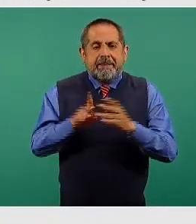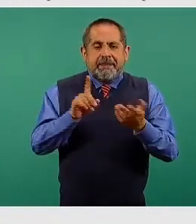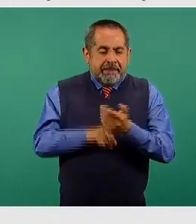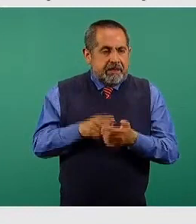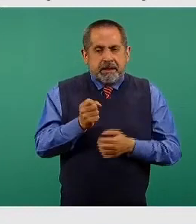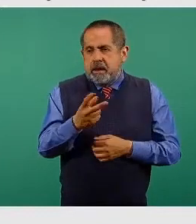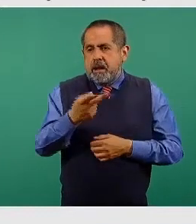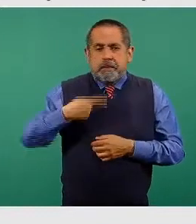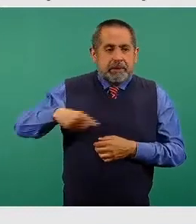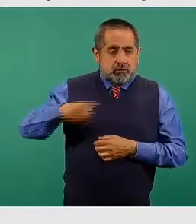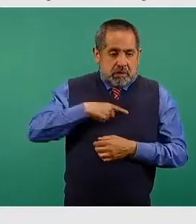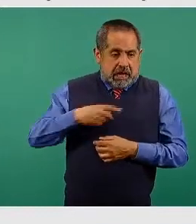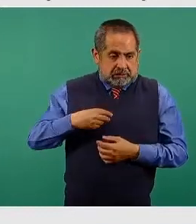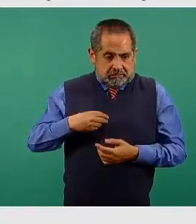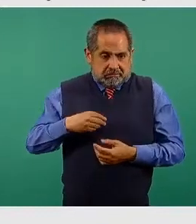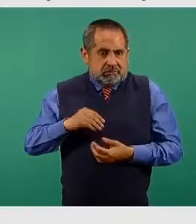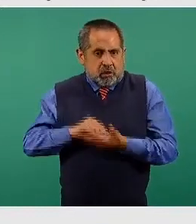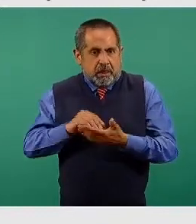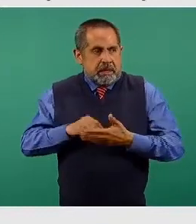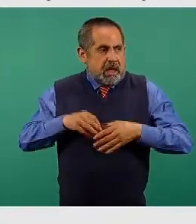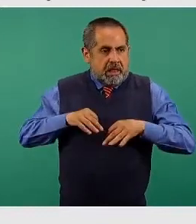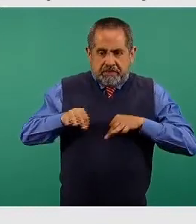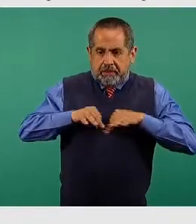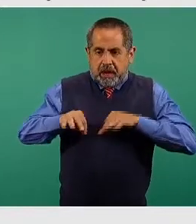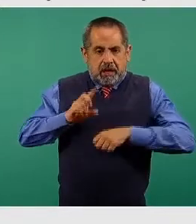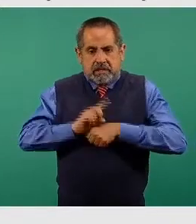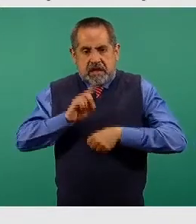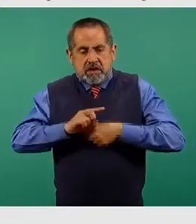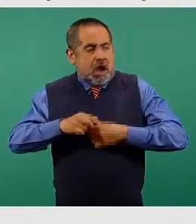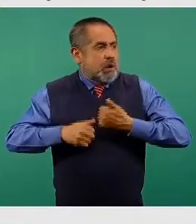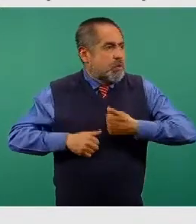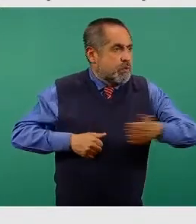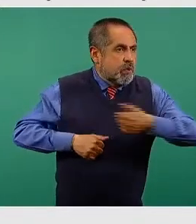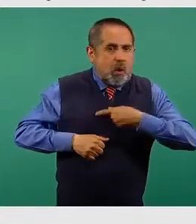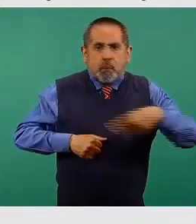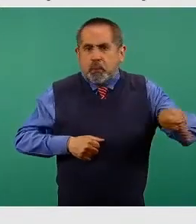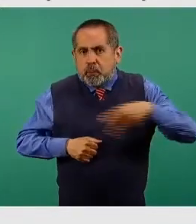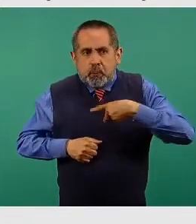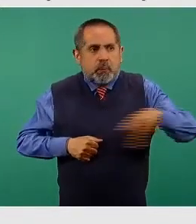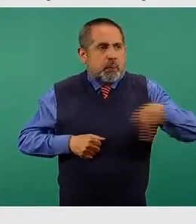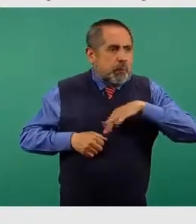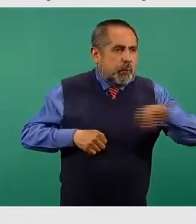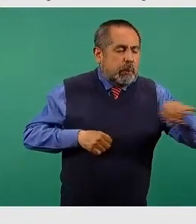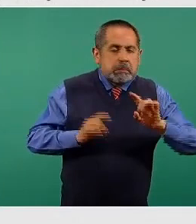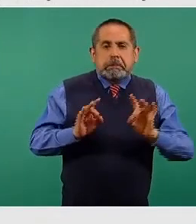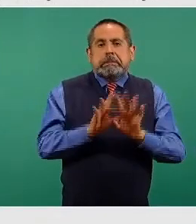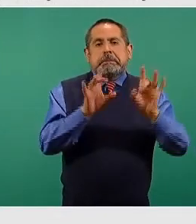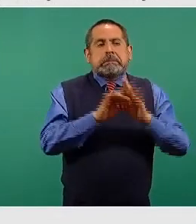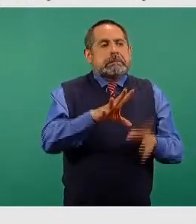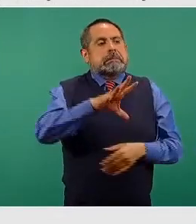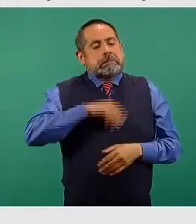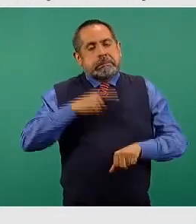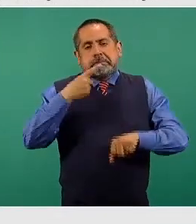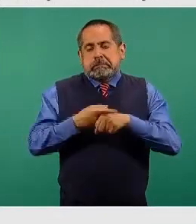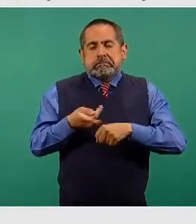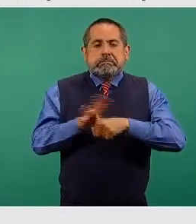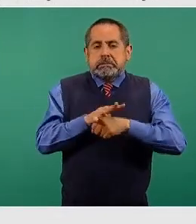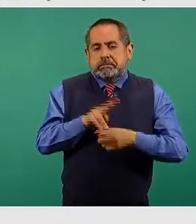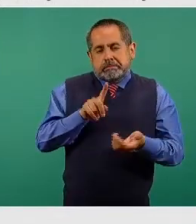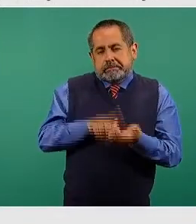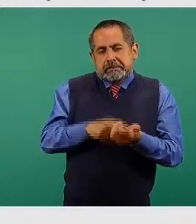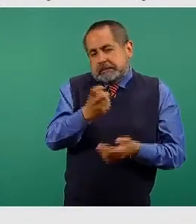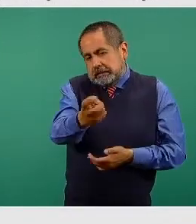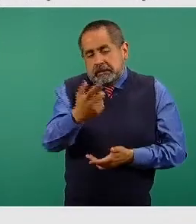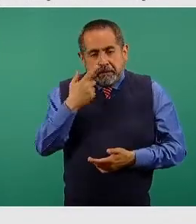económicamente activa también de nuestro país, que sale día a día a trabajar. Y es por eso que aquí tenemos nosotros que insistir mucho